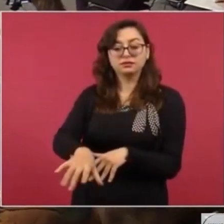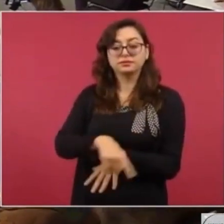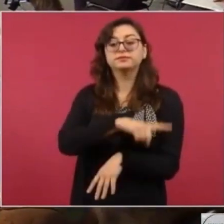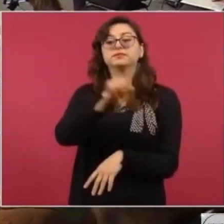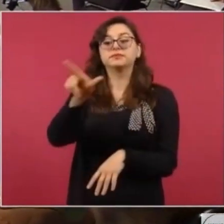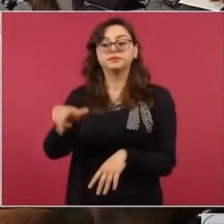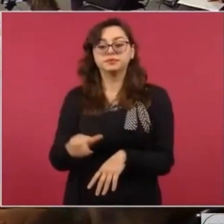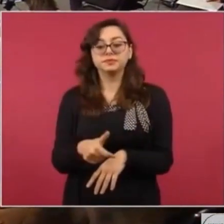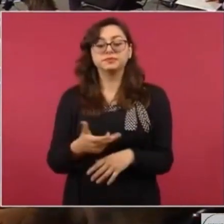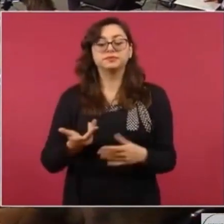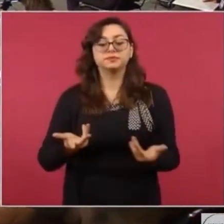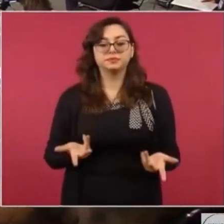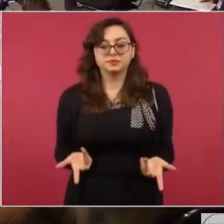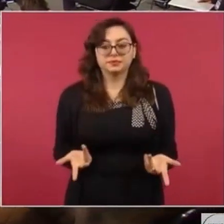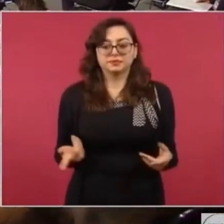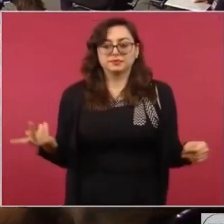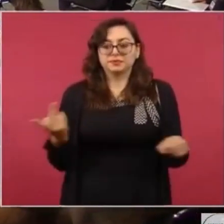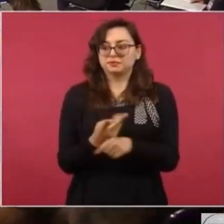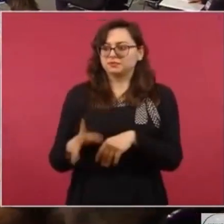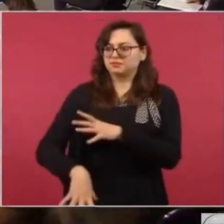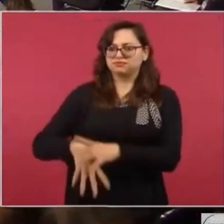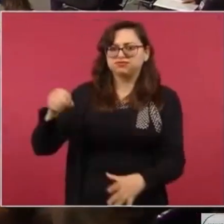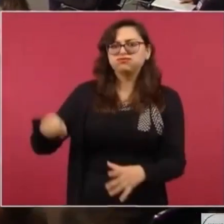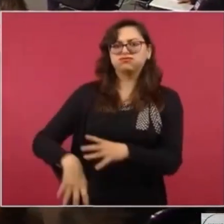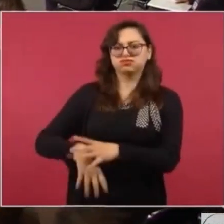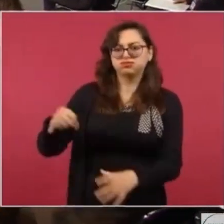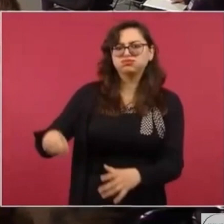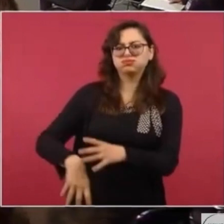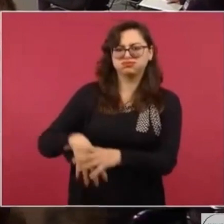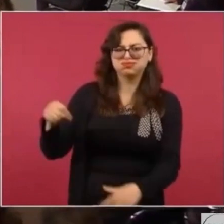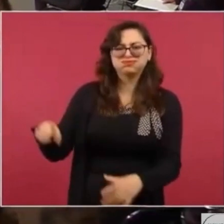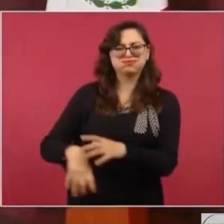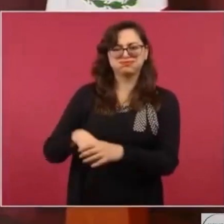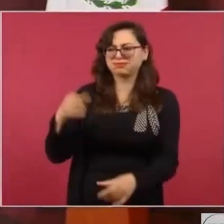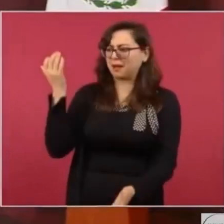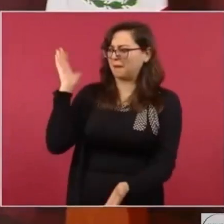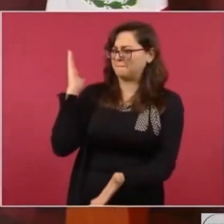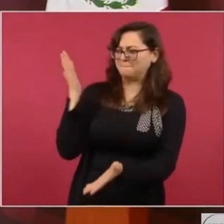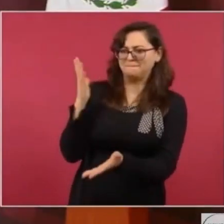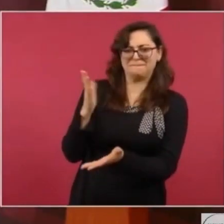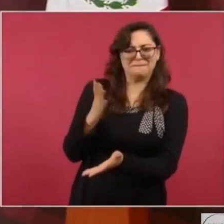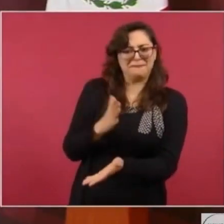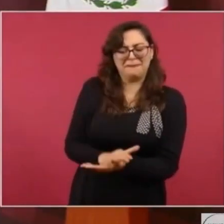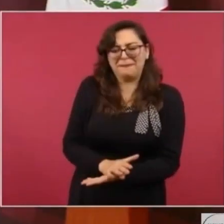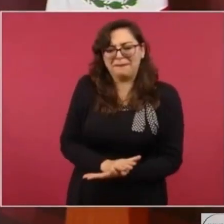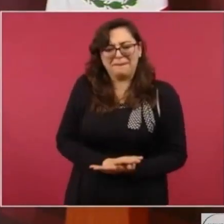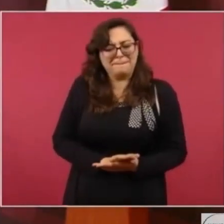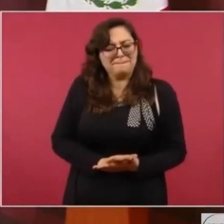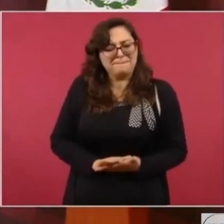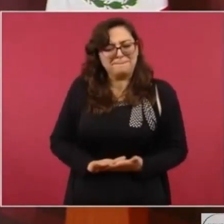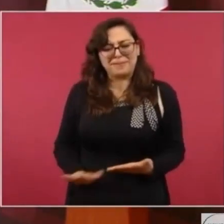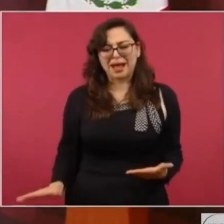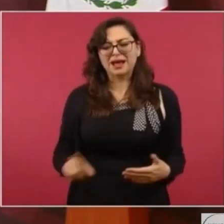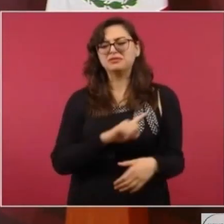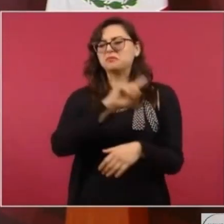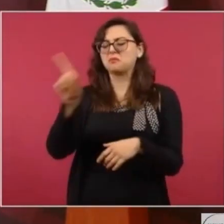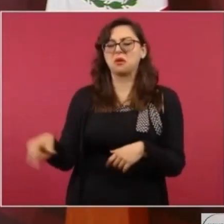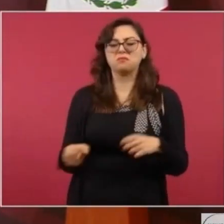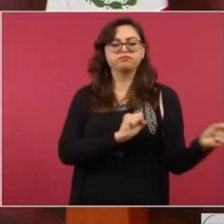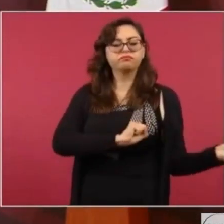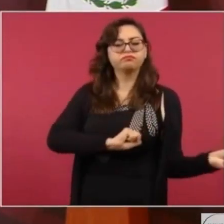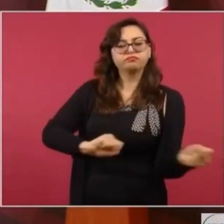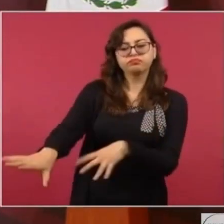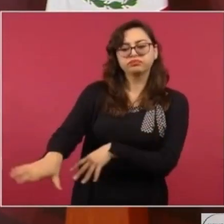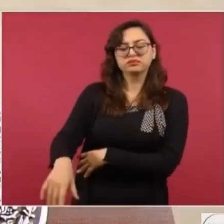después de que todo lo que sacaron de petróleo por décadas, ¿saben